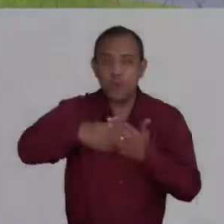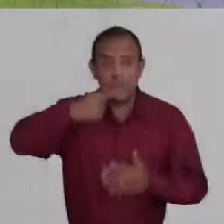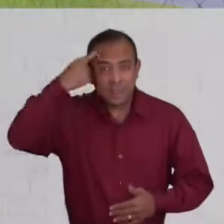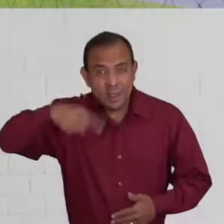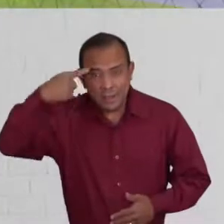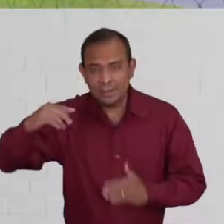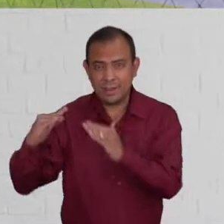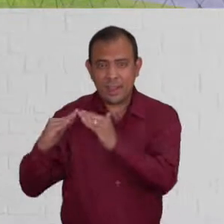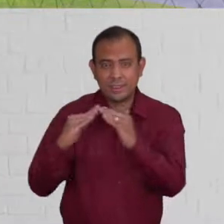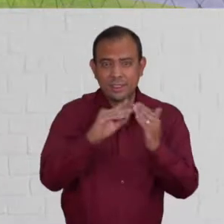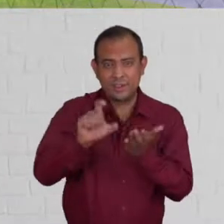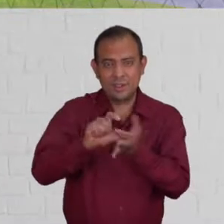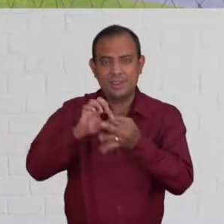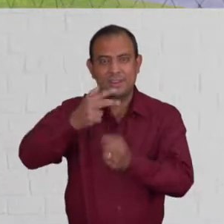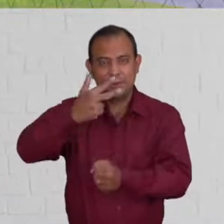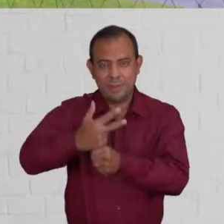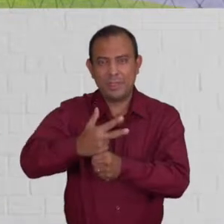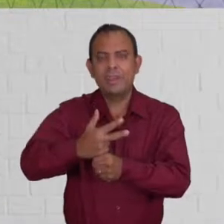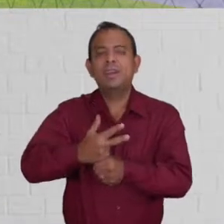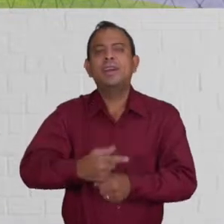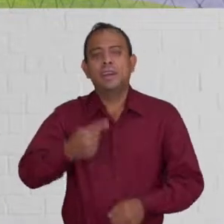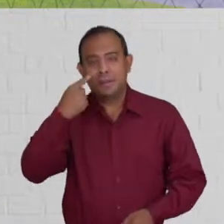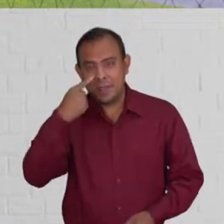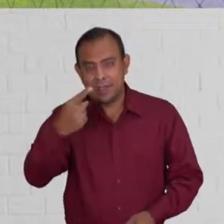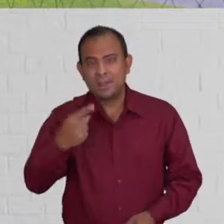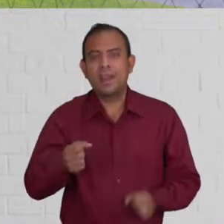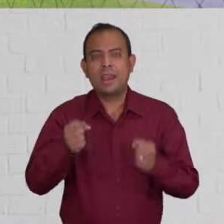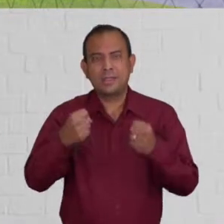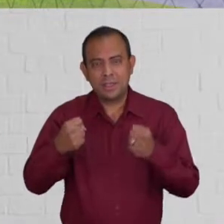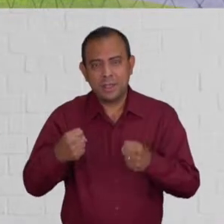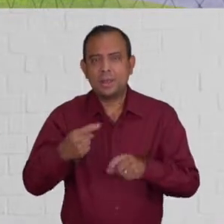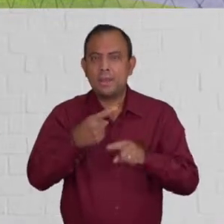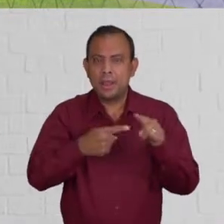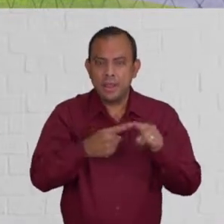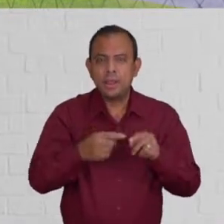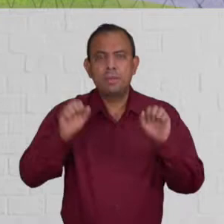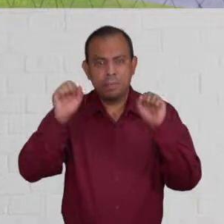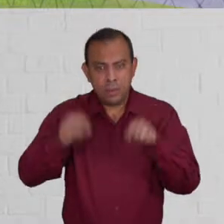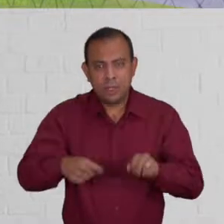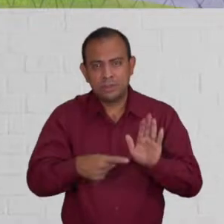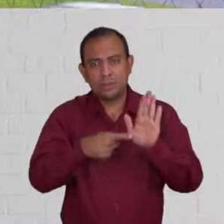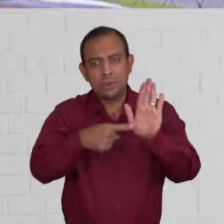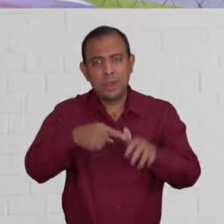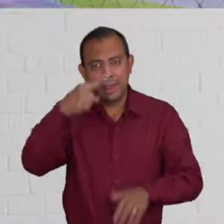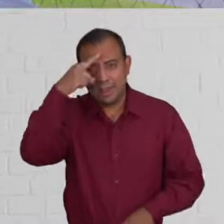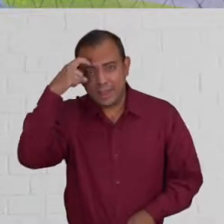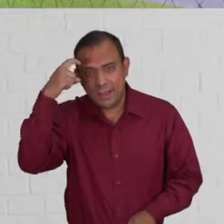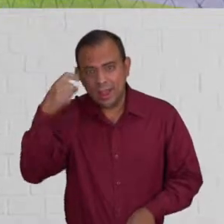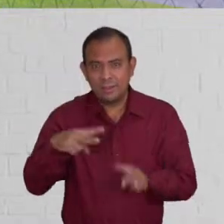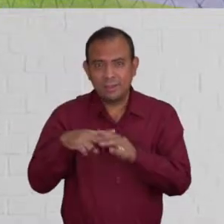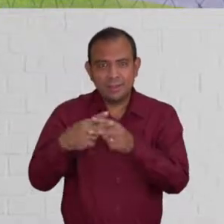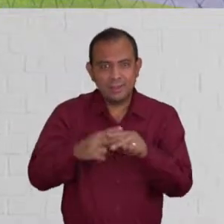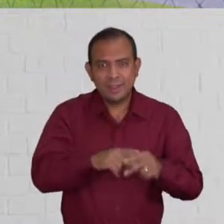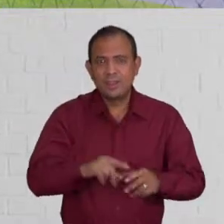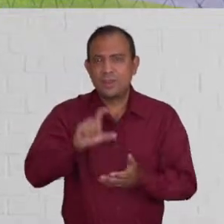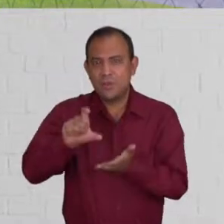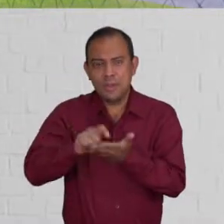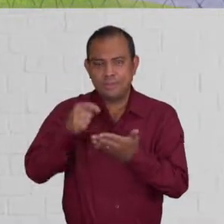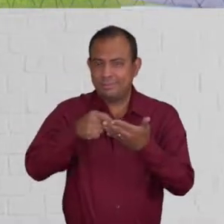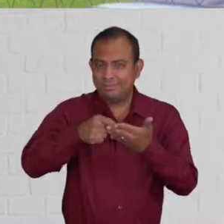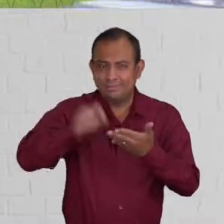todos los días los vecinos y vecinas de la ciudad de guatemala estamos tomando acciones y medidas para poder seguir trabajando